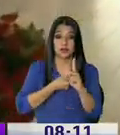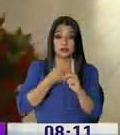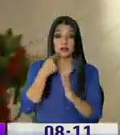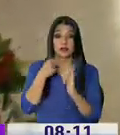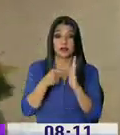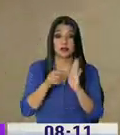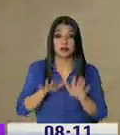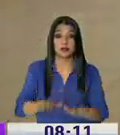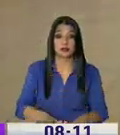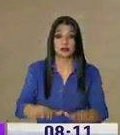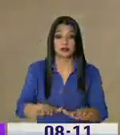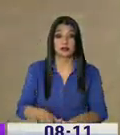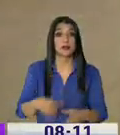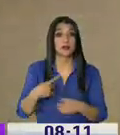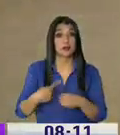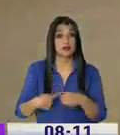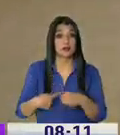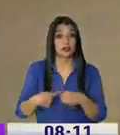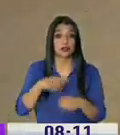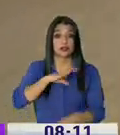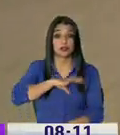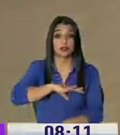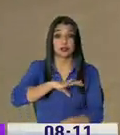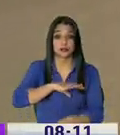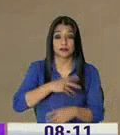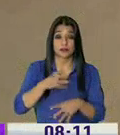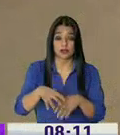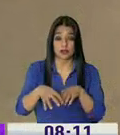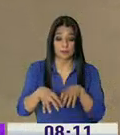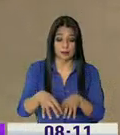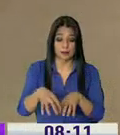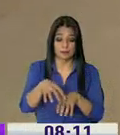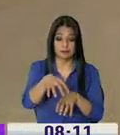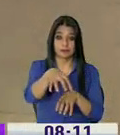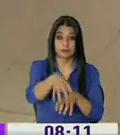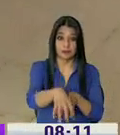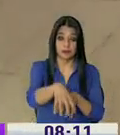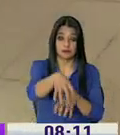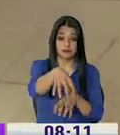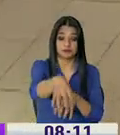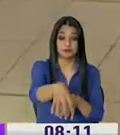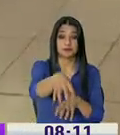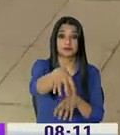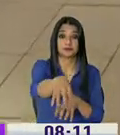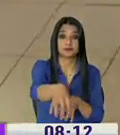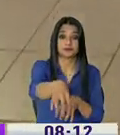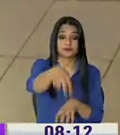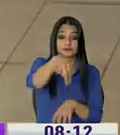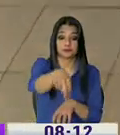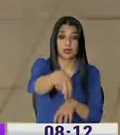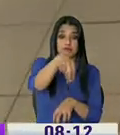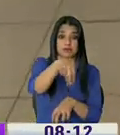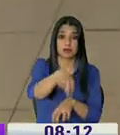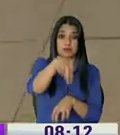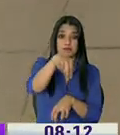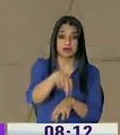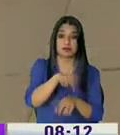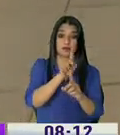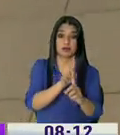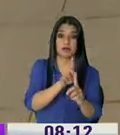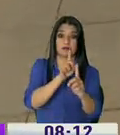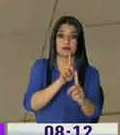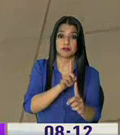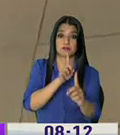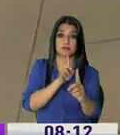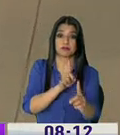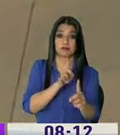Distrito Metropolitano lo que ha hecho es ya colocar estas señales para que considere la ciudadanía la importancia de tener el debido distanciamiento. Entonces, alguien se debe